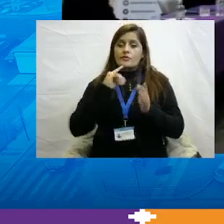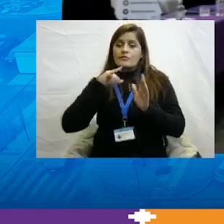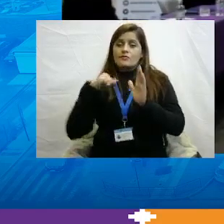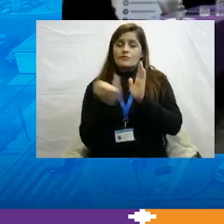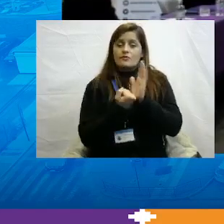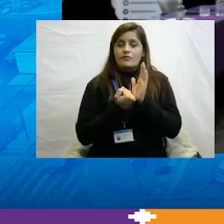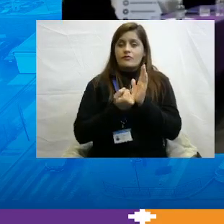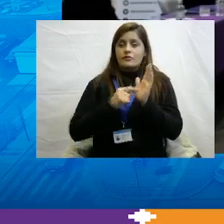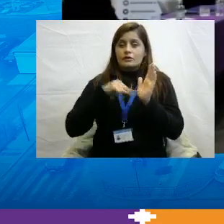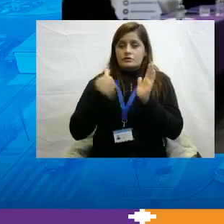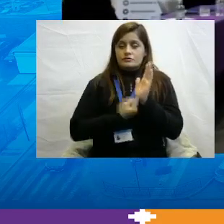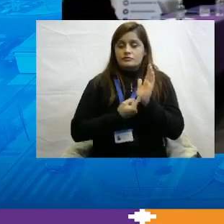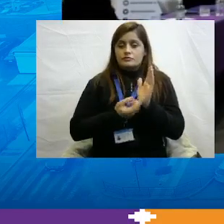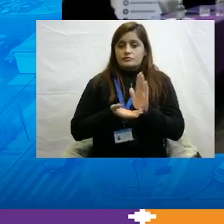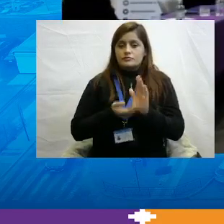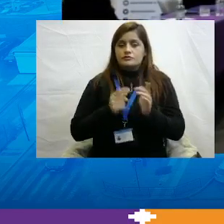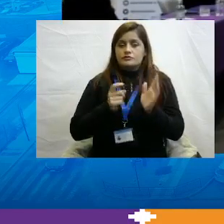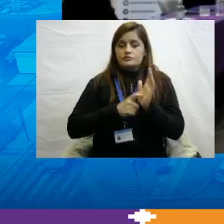y las costas de la causa.